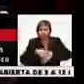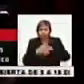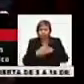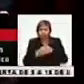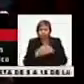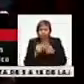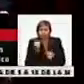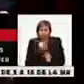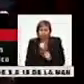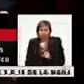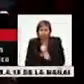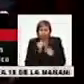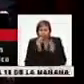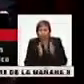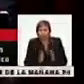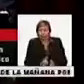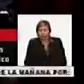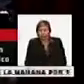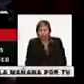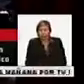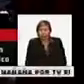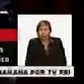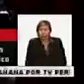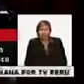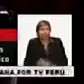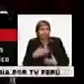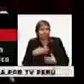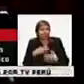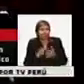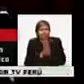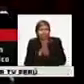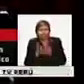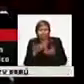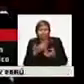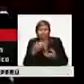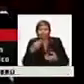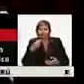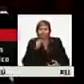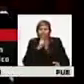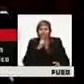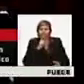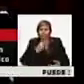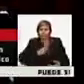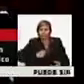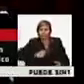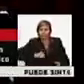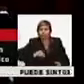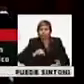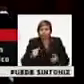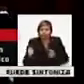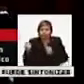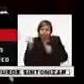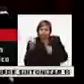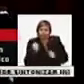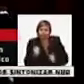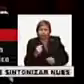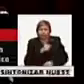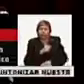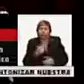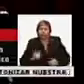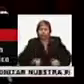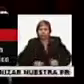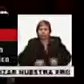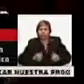los trabajadores, la reclamación de padres e hijos en el esfuerzo por